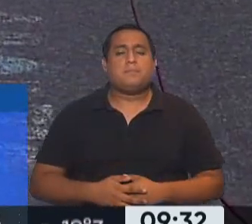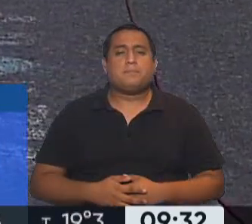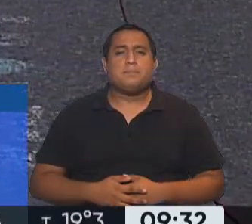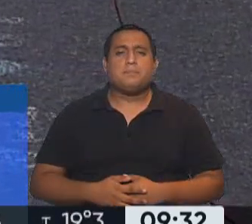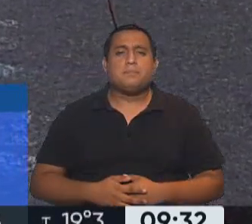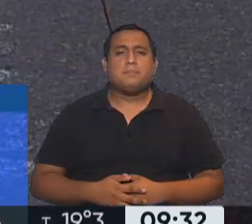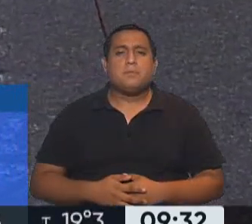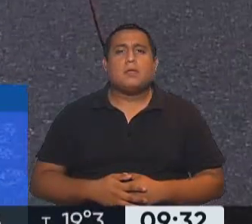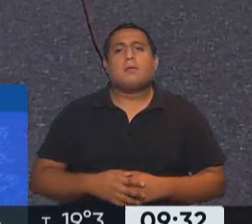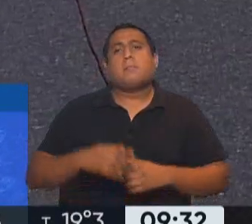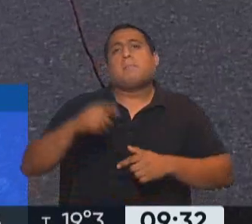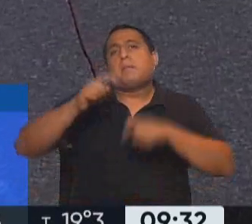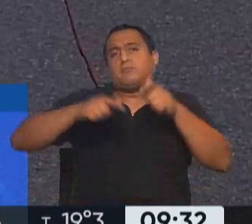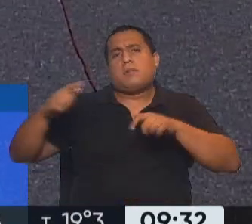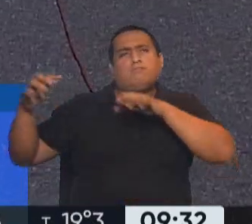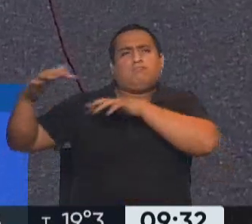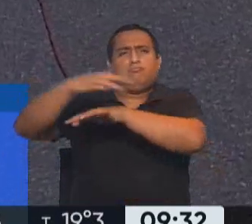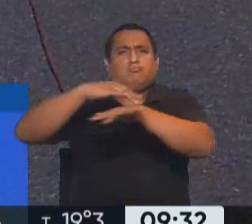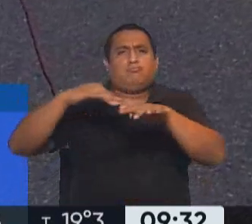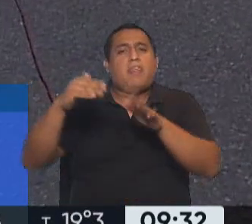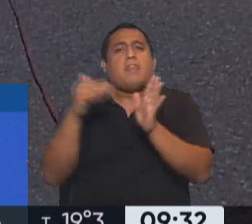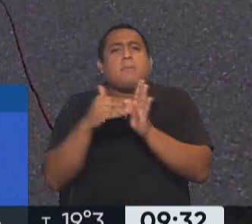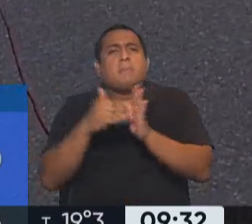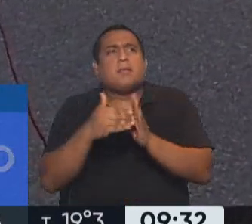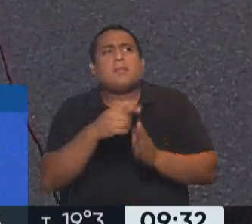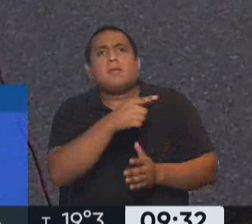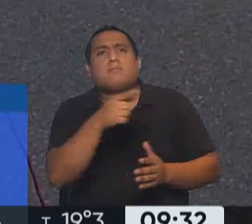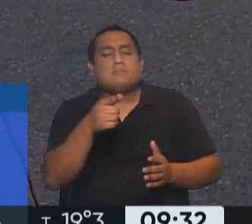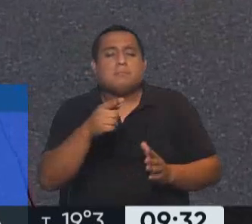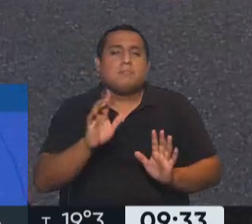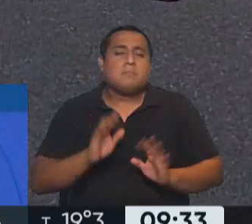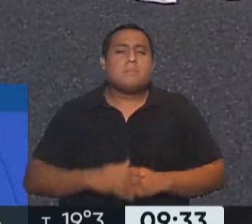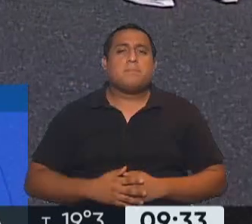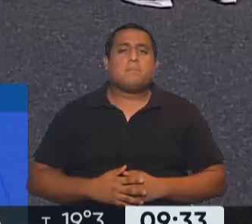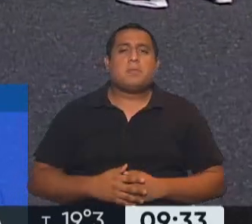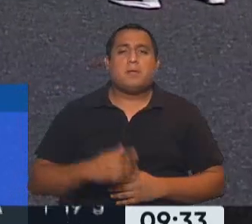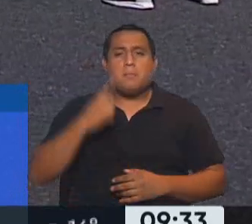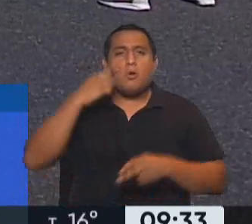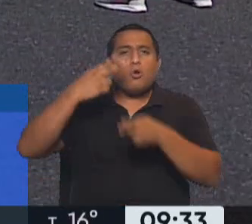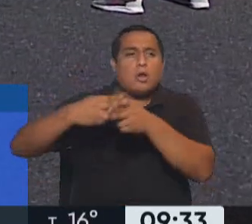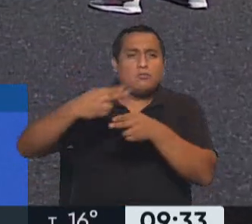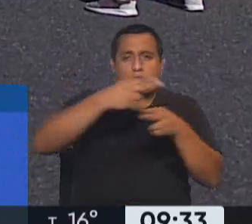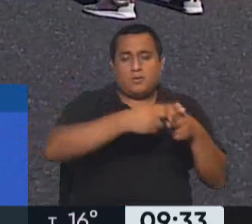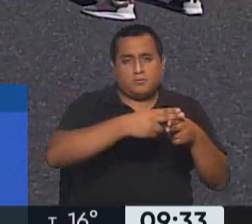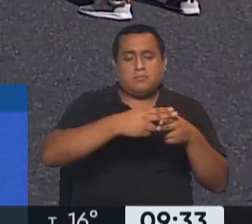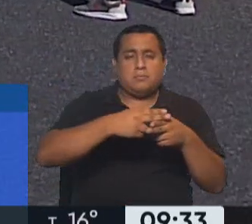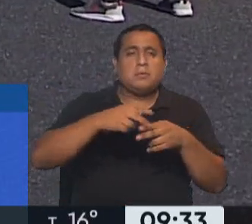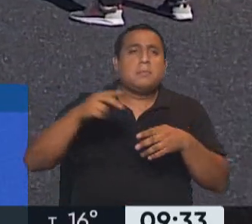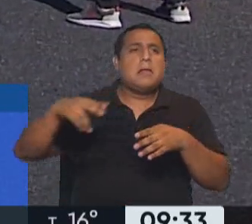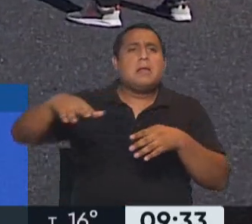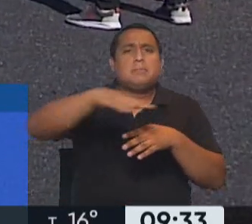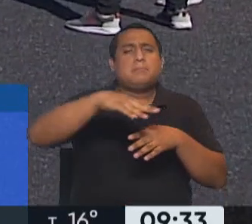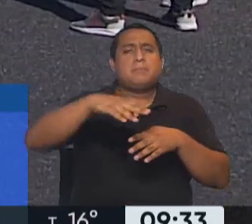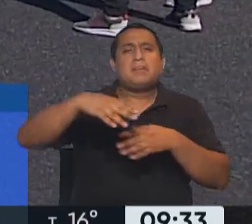la movilización, de la manifestación, de aquellos que se han movilizado frente a esta plaza de los dos congresos y que de alguna manera ya están ingresando